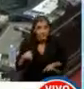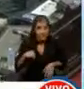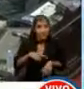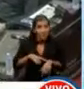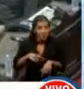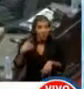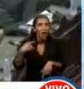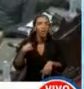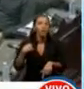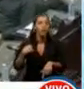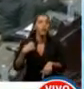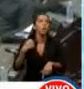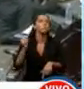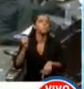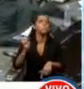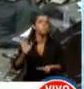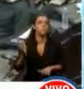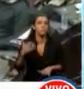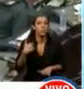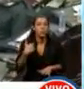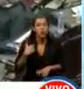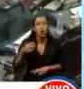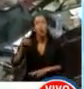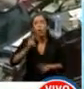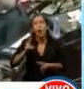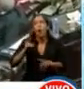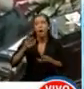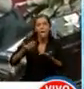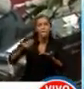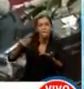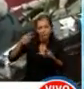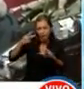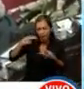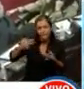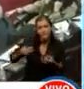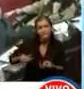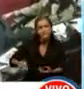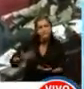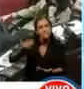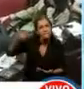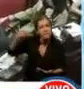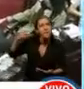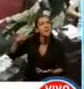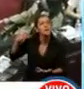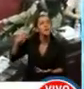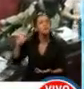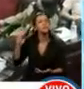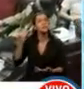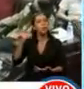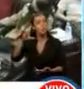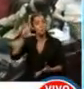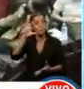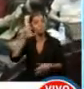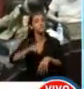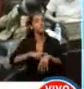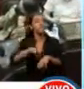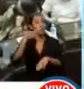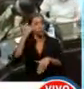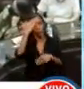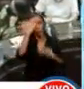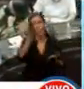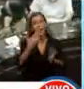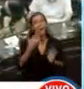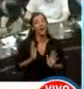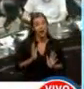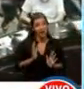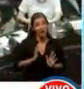Me puse a buscar. Hubo un sábado, no una sesión, un homenaje ahí parado a los jueces de la Cámara